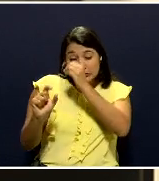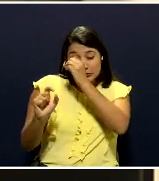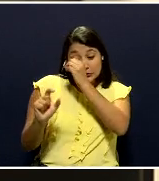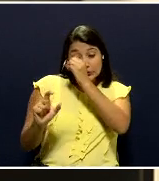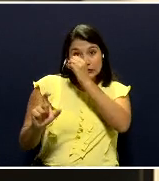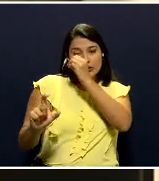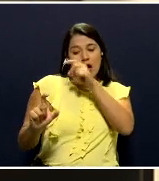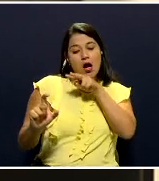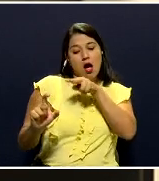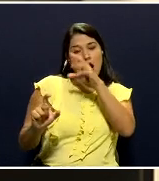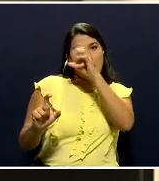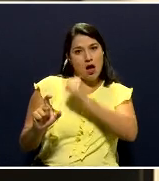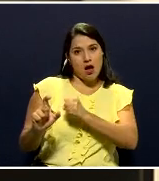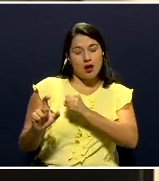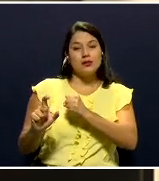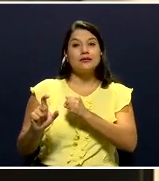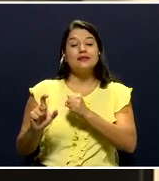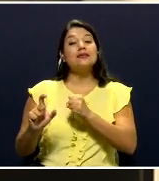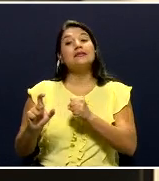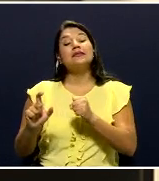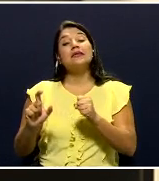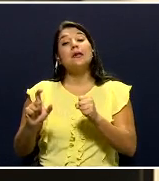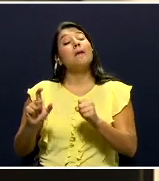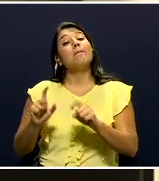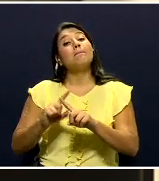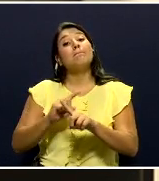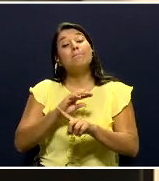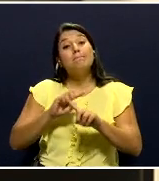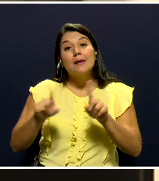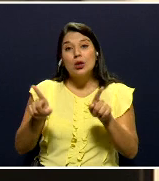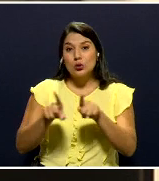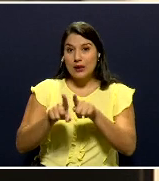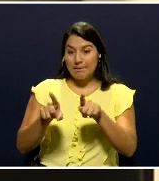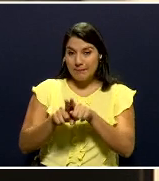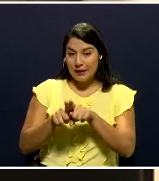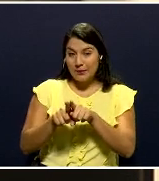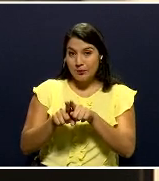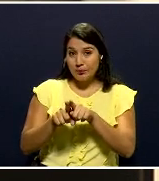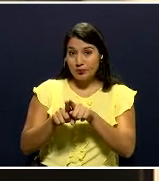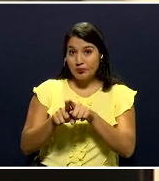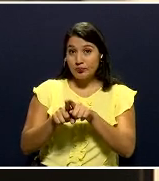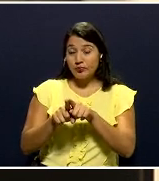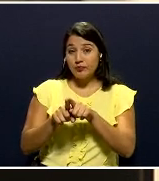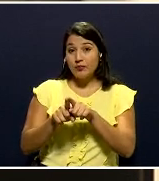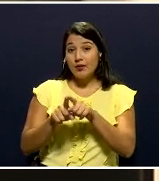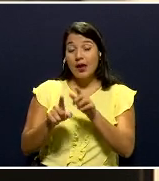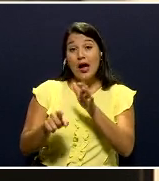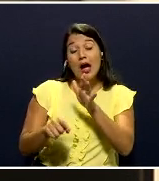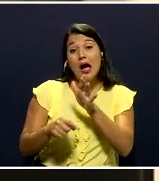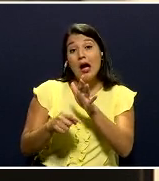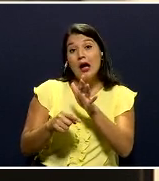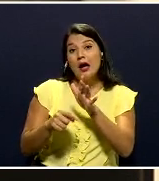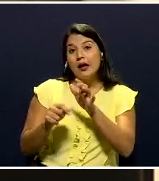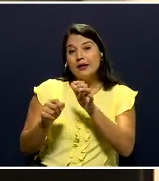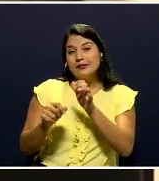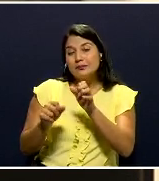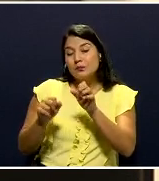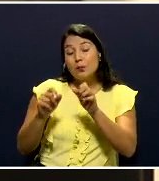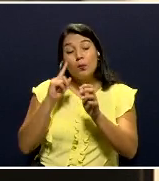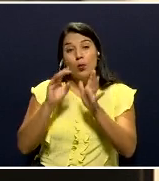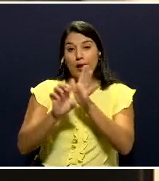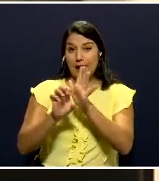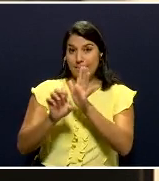de maneras indirectas cuando detectamos parte de ellos o moléculas de ellos, como